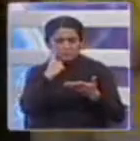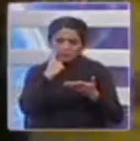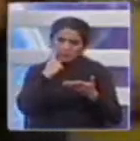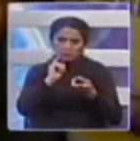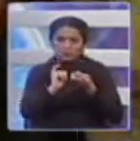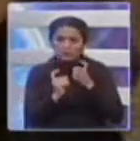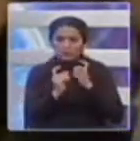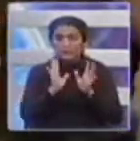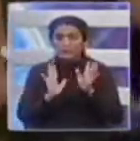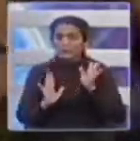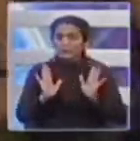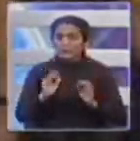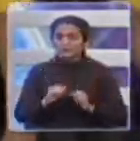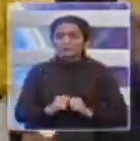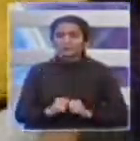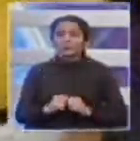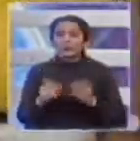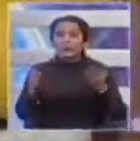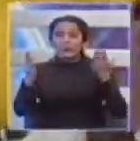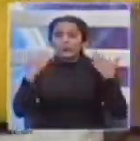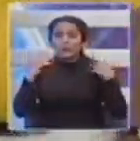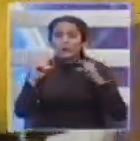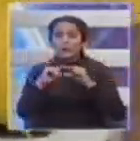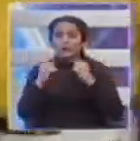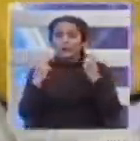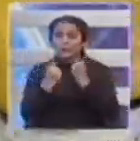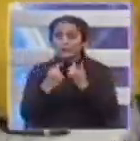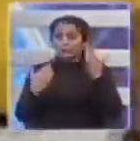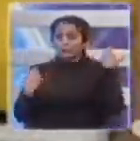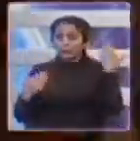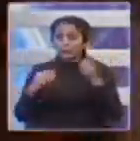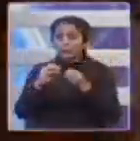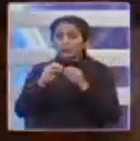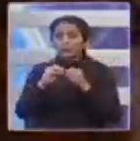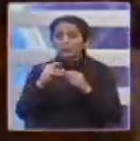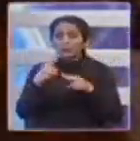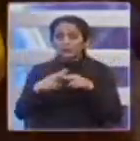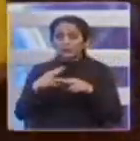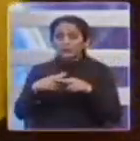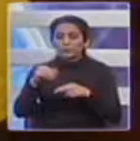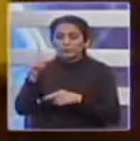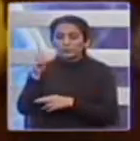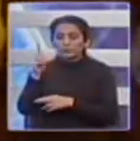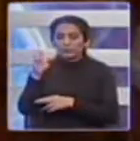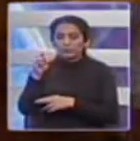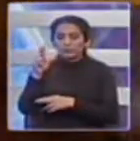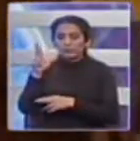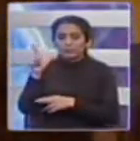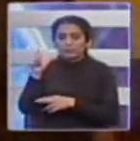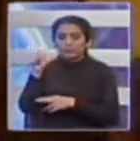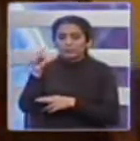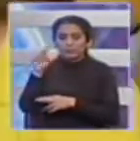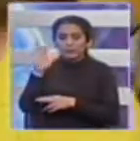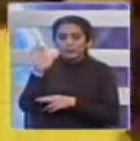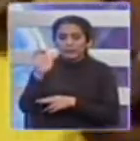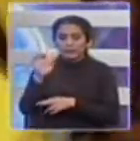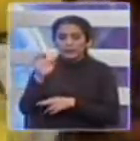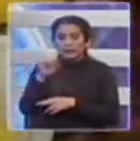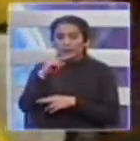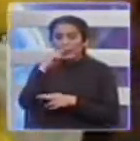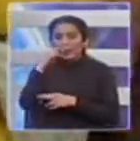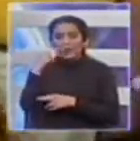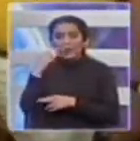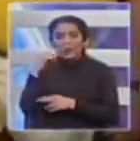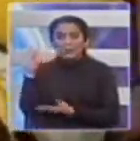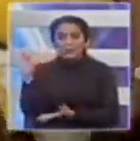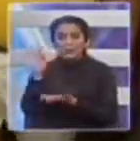objetivamente. En Guayaquil, los candidatos del partido Adelante Ecuatoriano Adelante, acompañados de su líder Álvaro Noboa, escuchó las necesidades de los